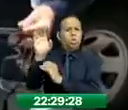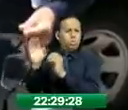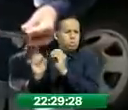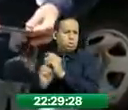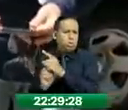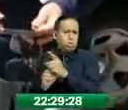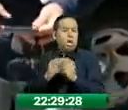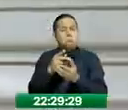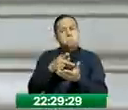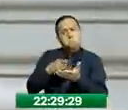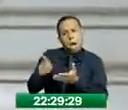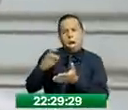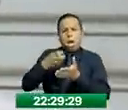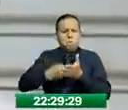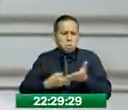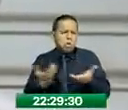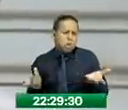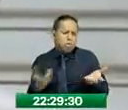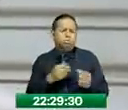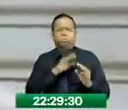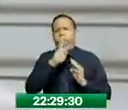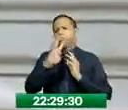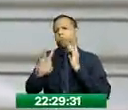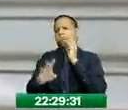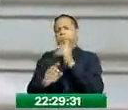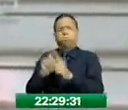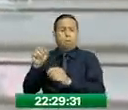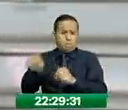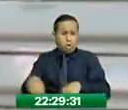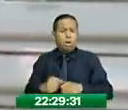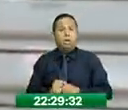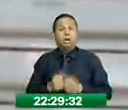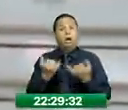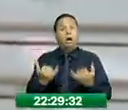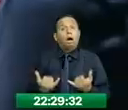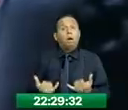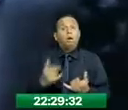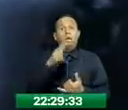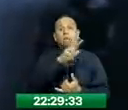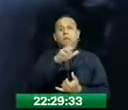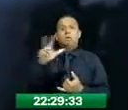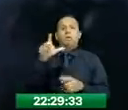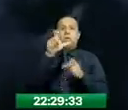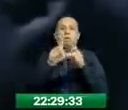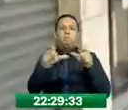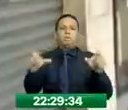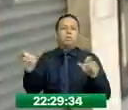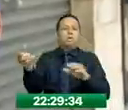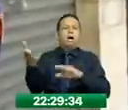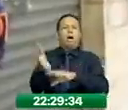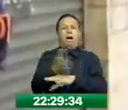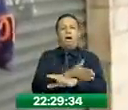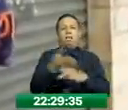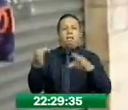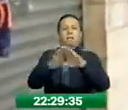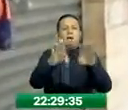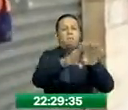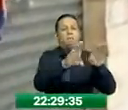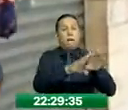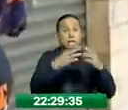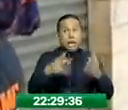correspondientes en donde hasta la fecha alrededor de 33 sellos de clausura de 560 locales han sido